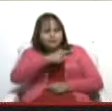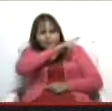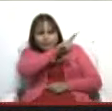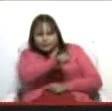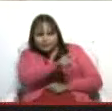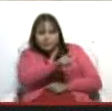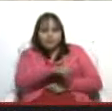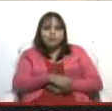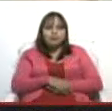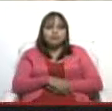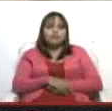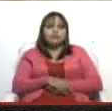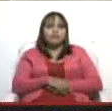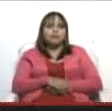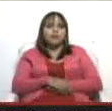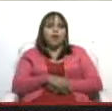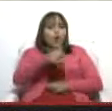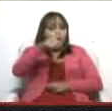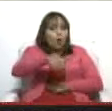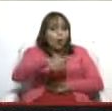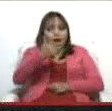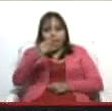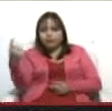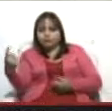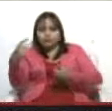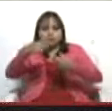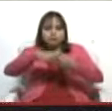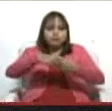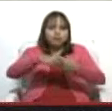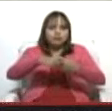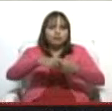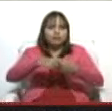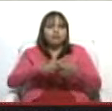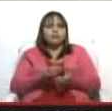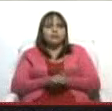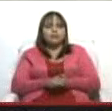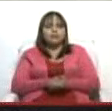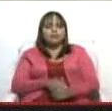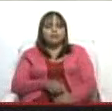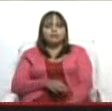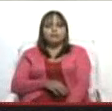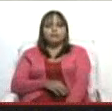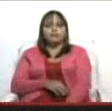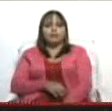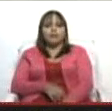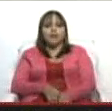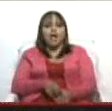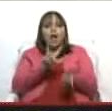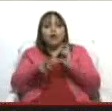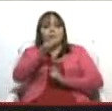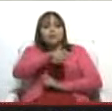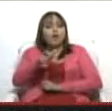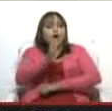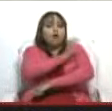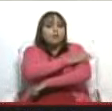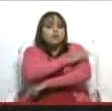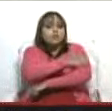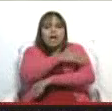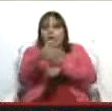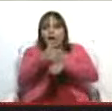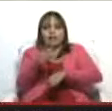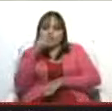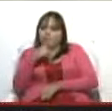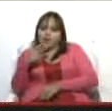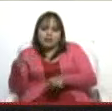propósito del hecho de que hoy se haya sumado algunos opositores que hasta ahora venían manteniendo una